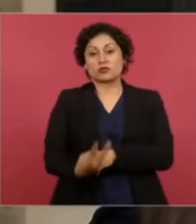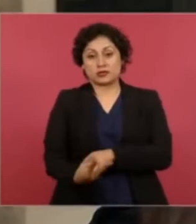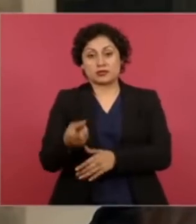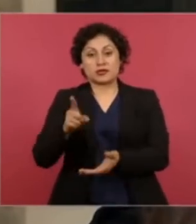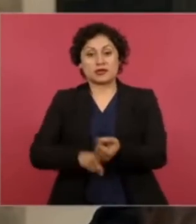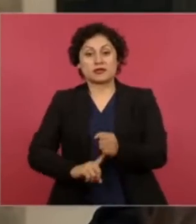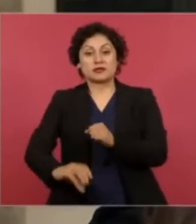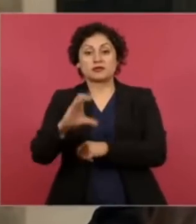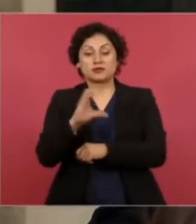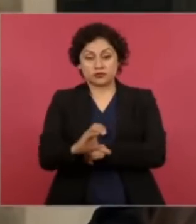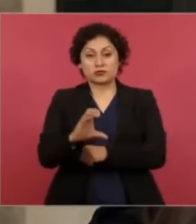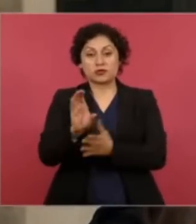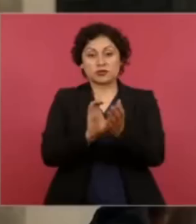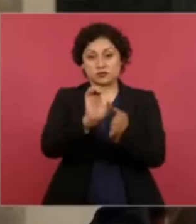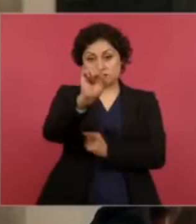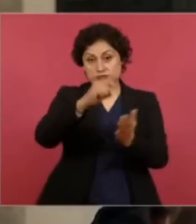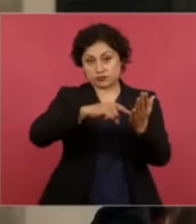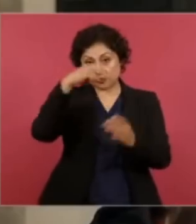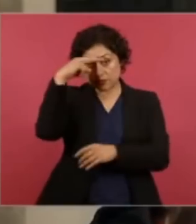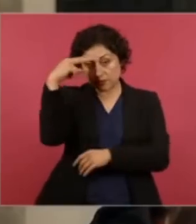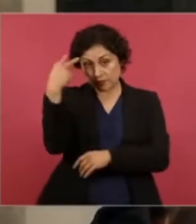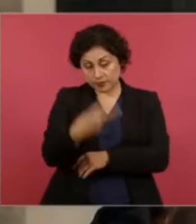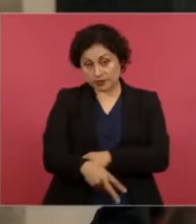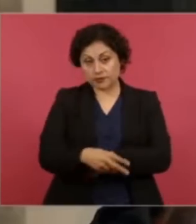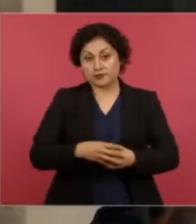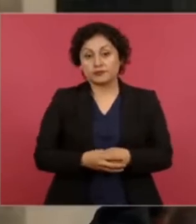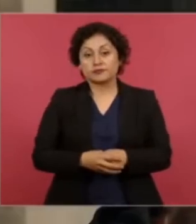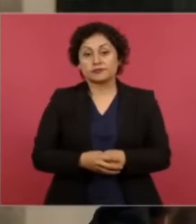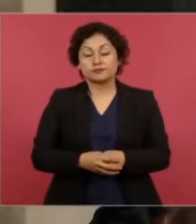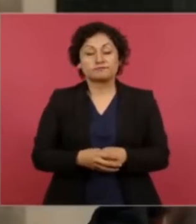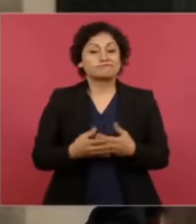la Constitución Política de los Estados Unidos Mexicanos.